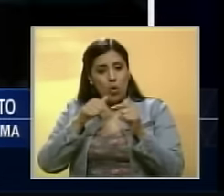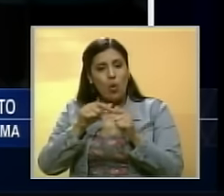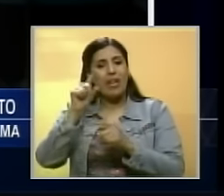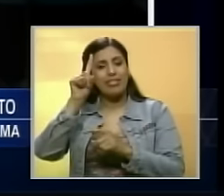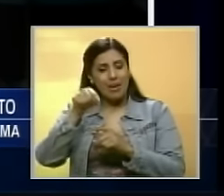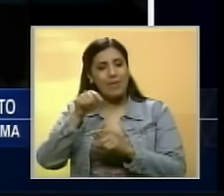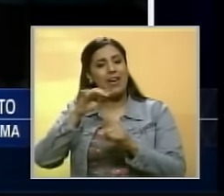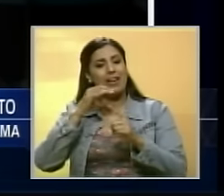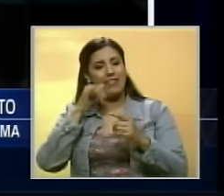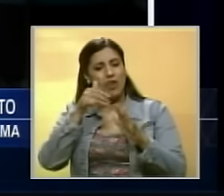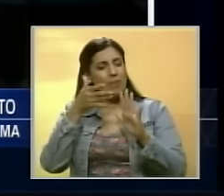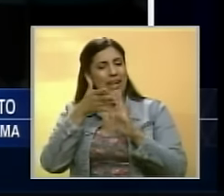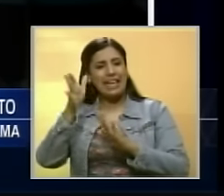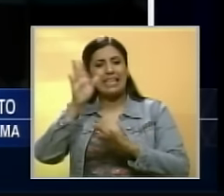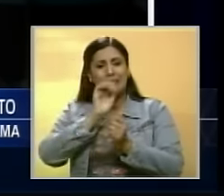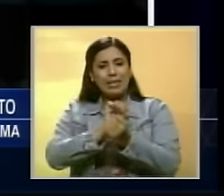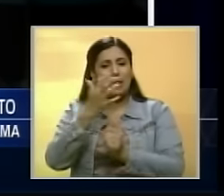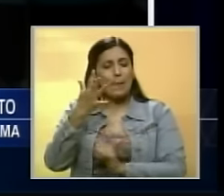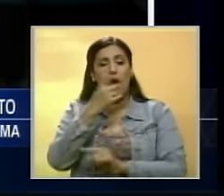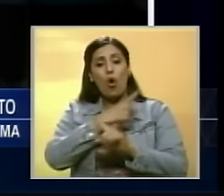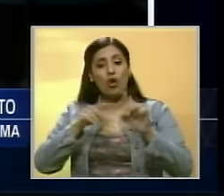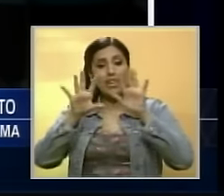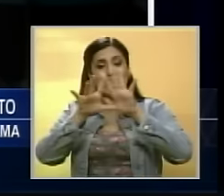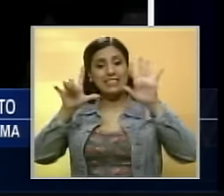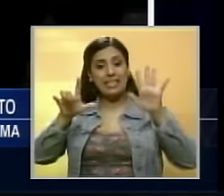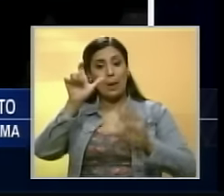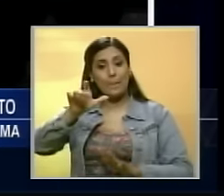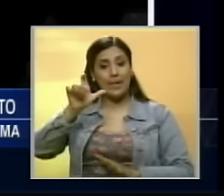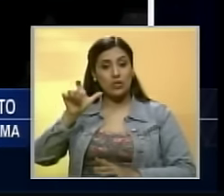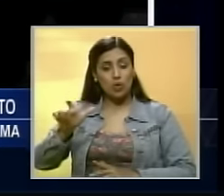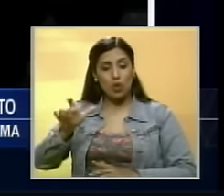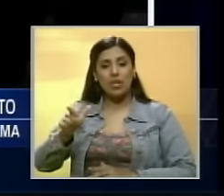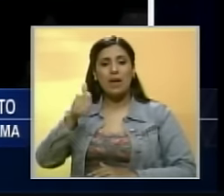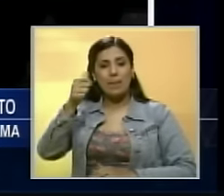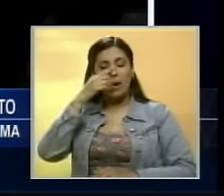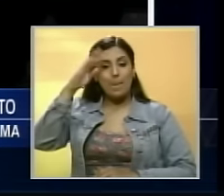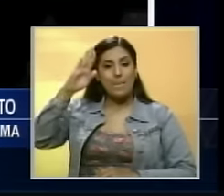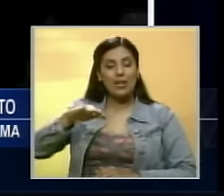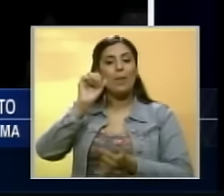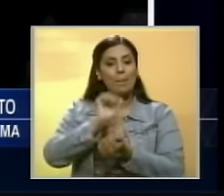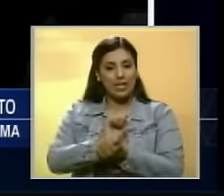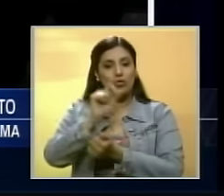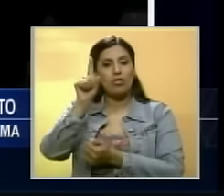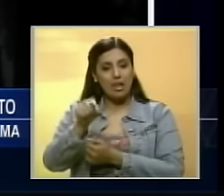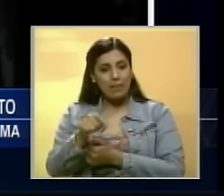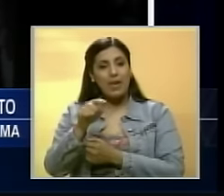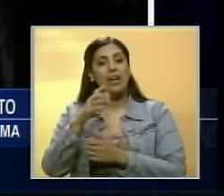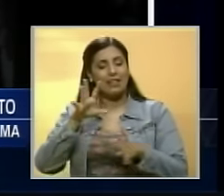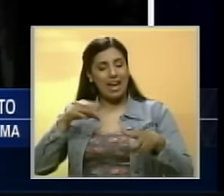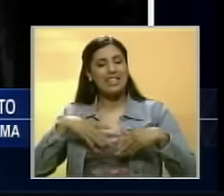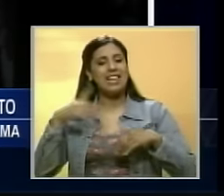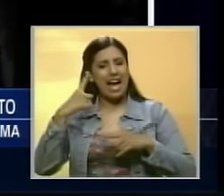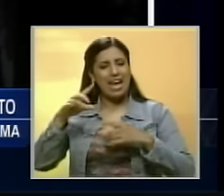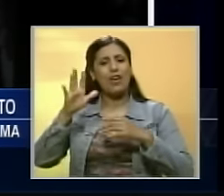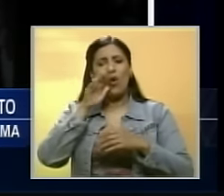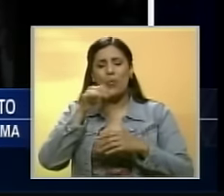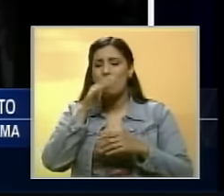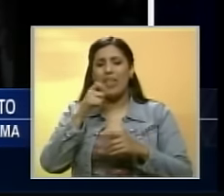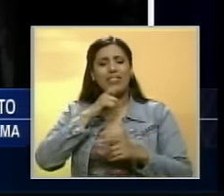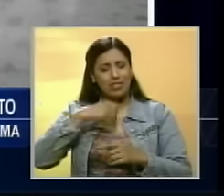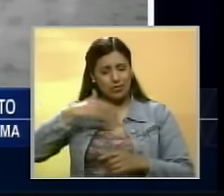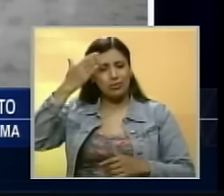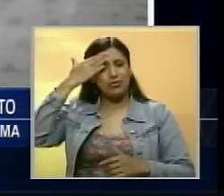según la fep resultaron detenidas otras 17 personas entre ellas un menor de edad reconoció que existen desabastecimiento